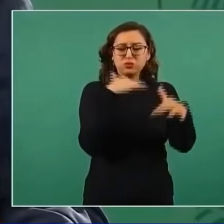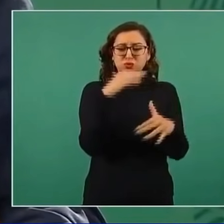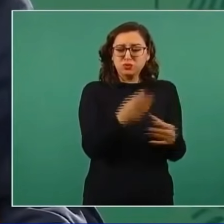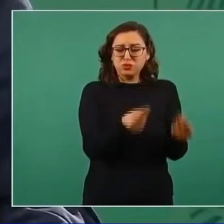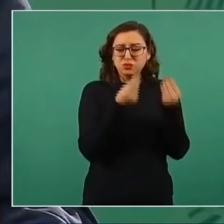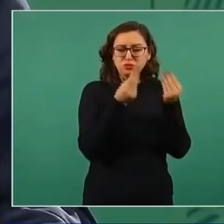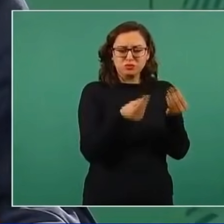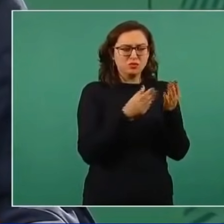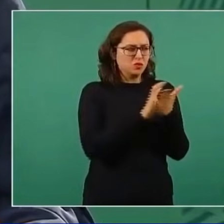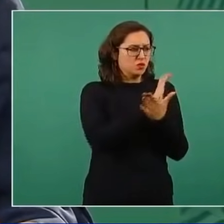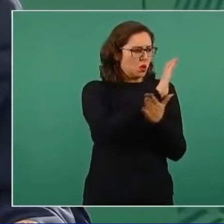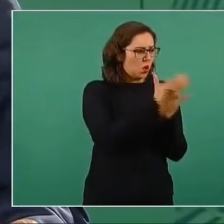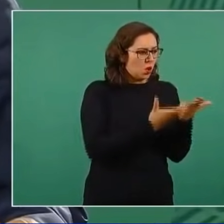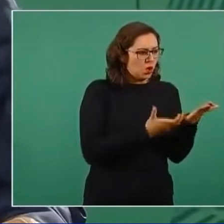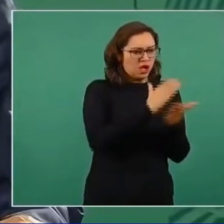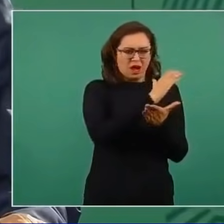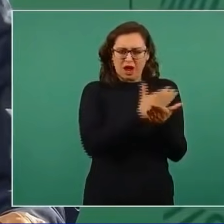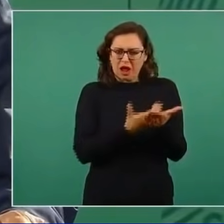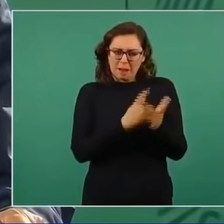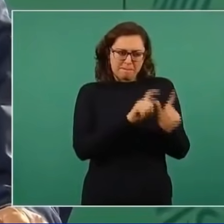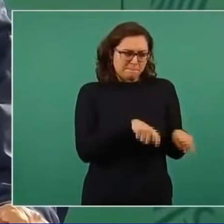los contratos.